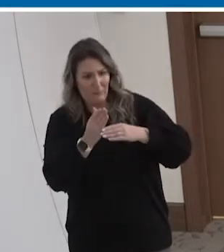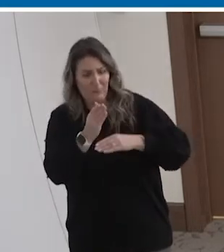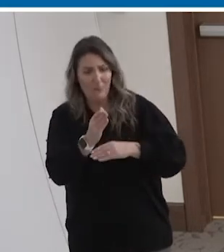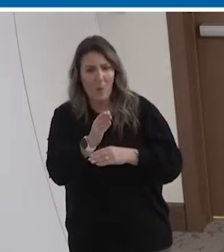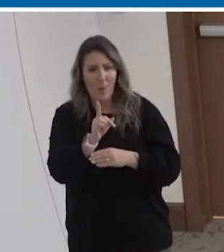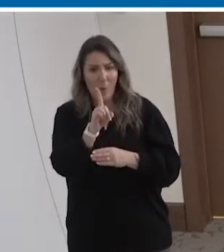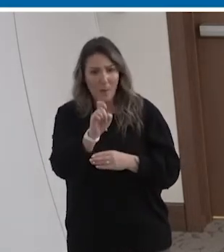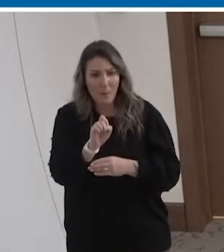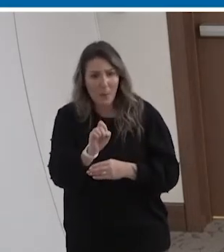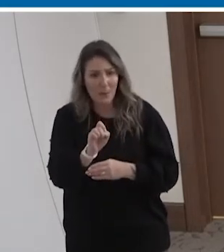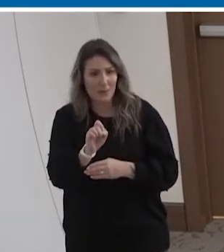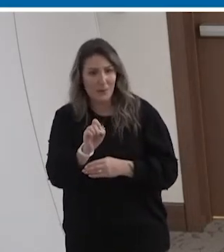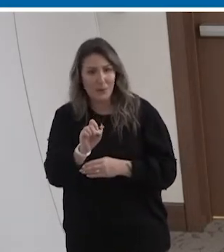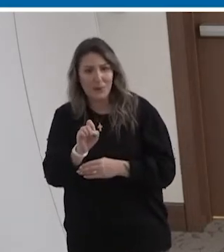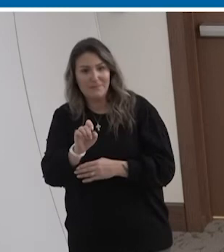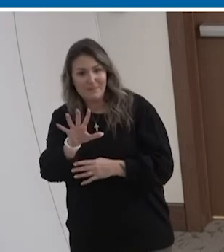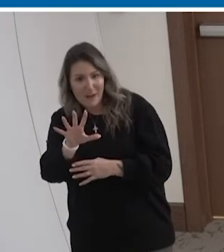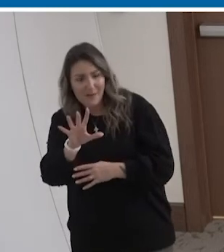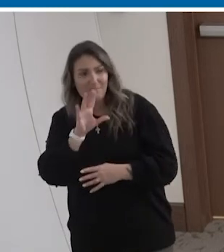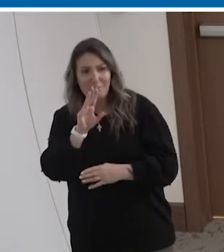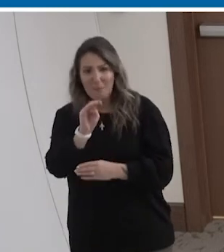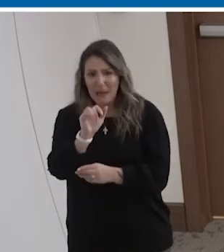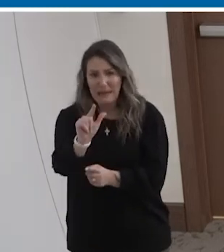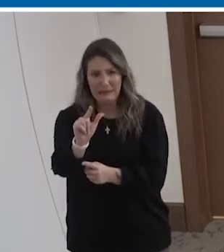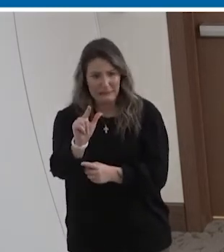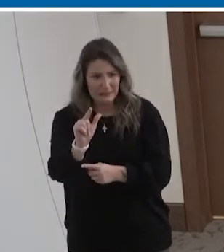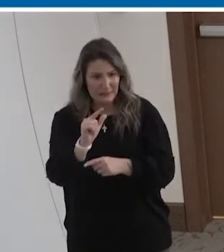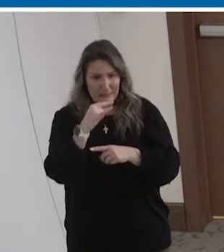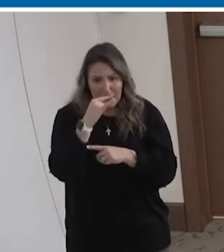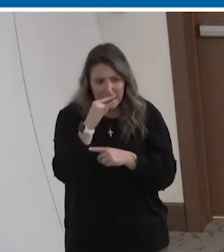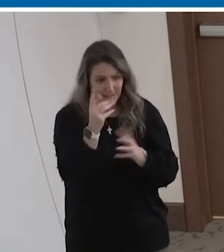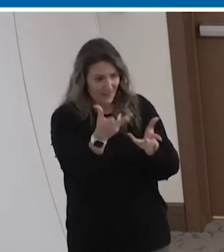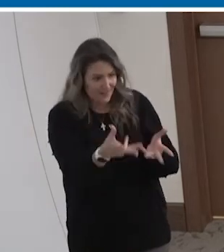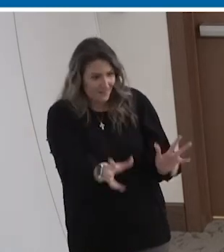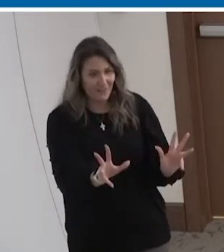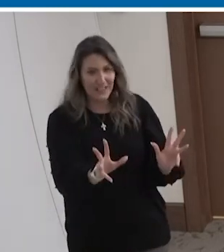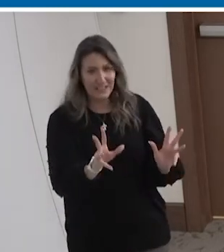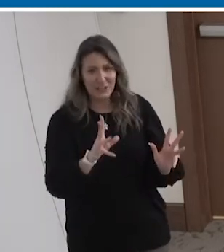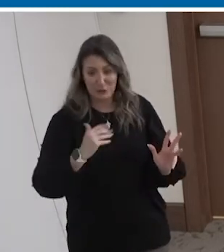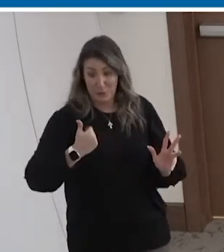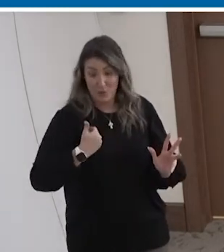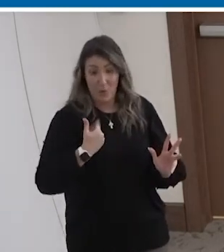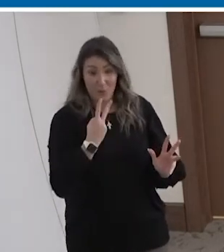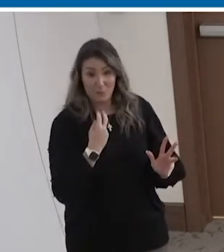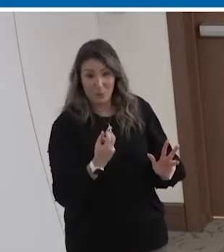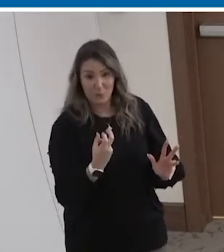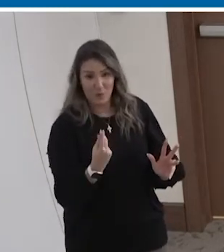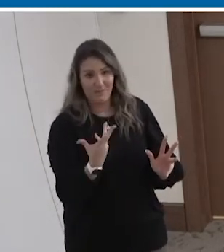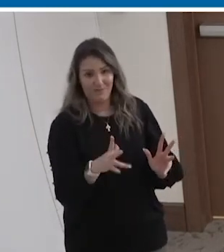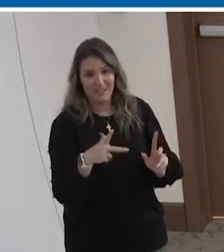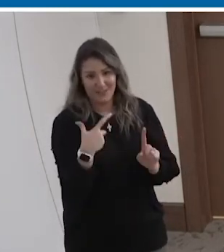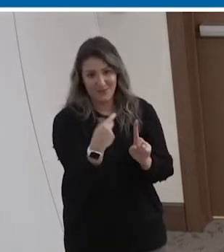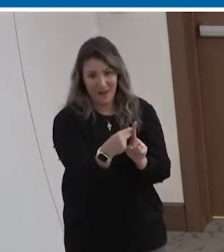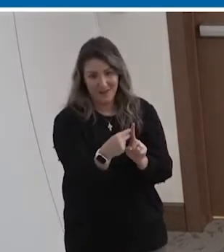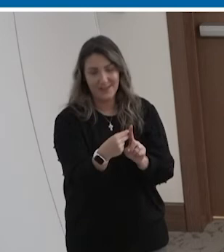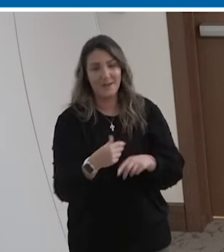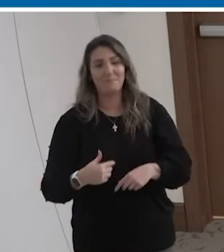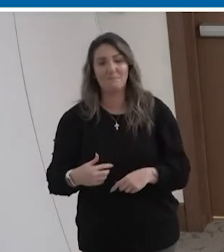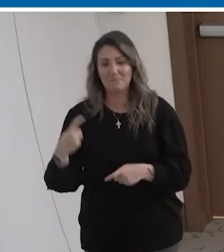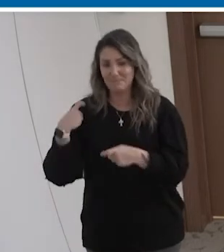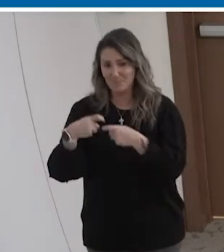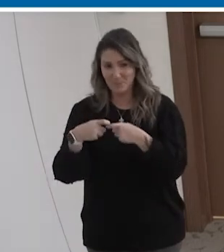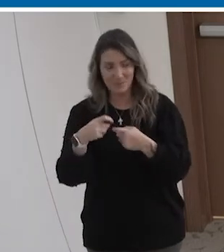1.5 million kids less than 12 years of age have been vaccinated. Que